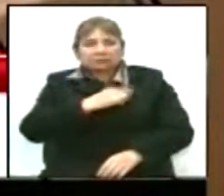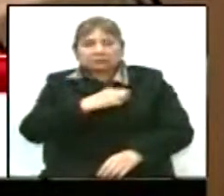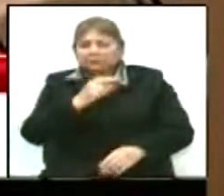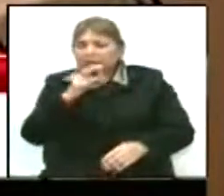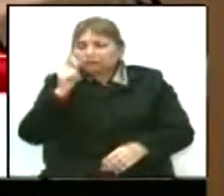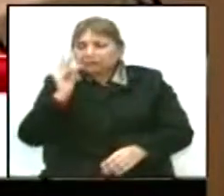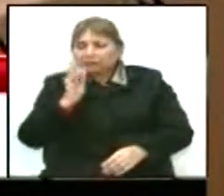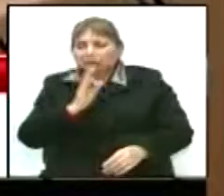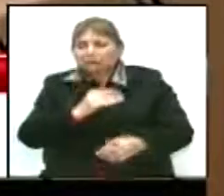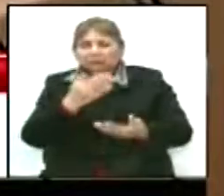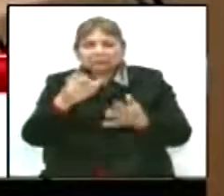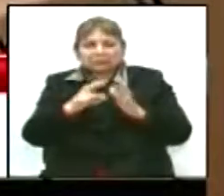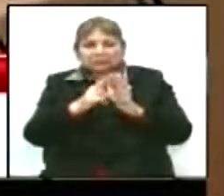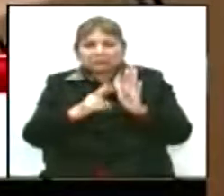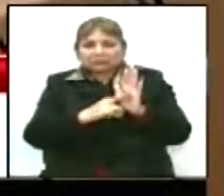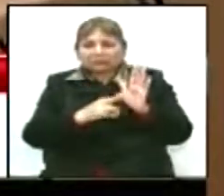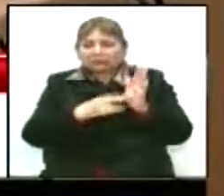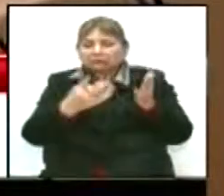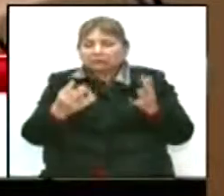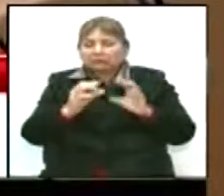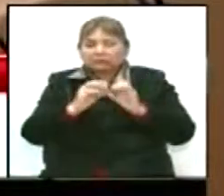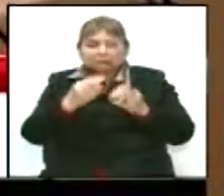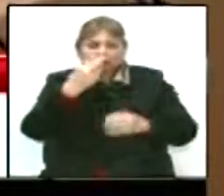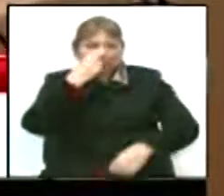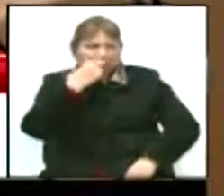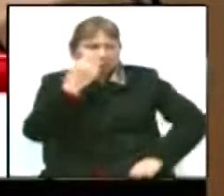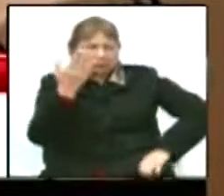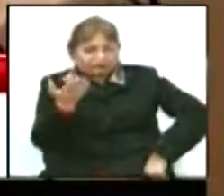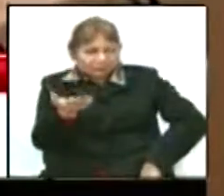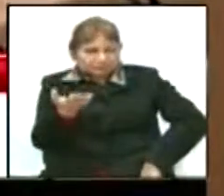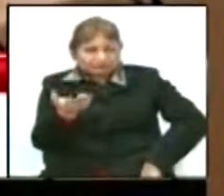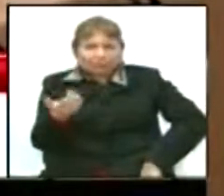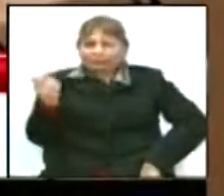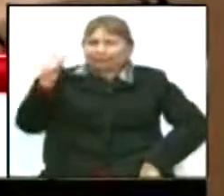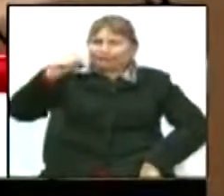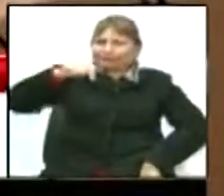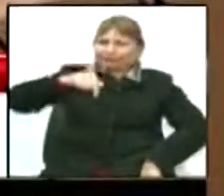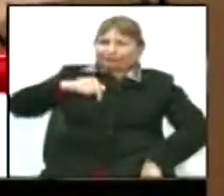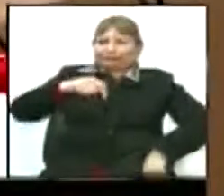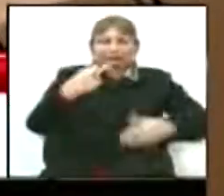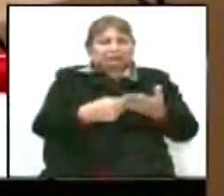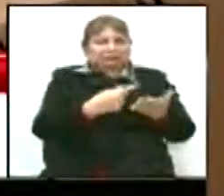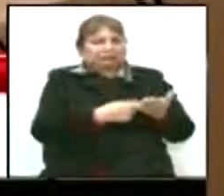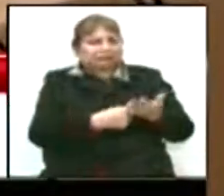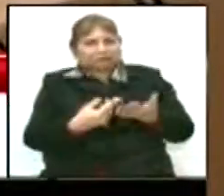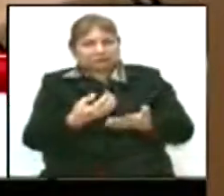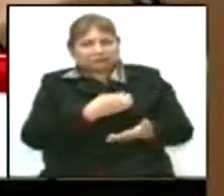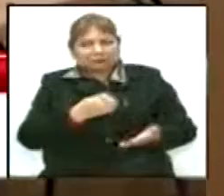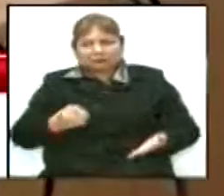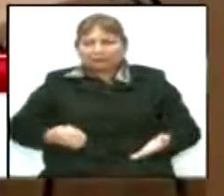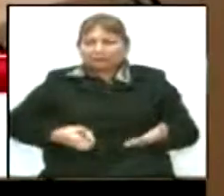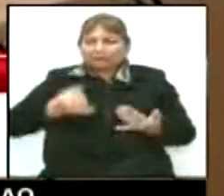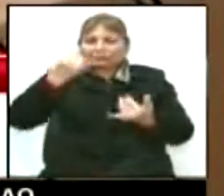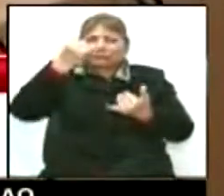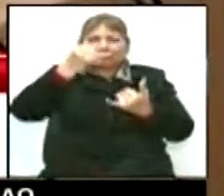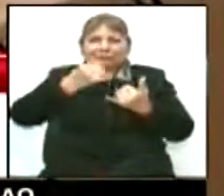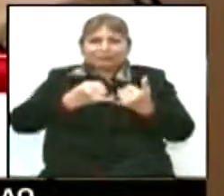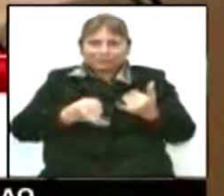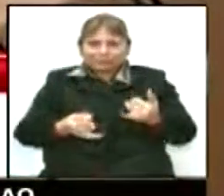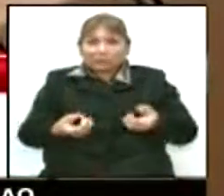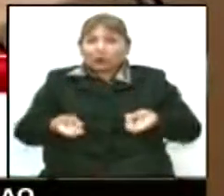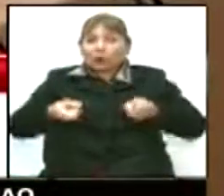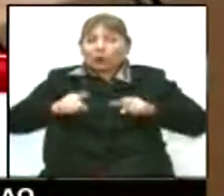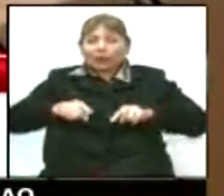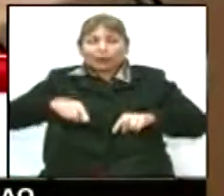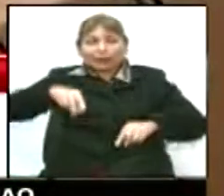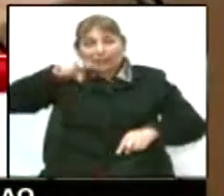porque se respete el reglamento del Congreso. Por eso me parece innecesario que ahora vengan a hacer cuestión de Estado en la parte final, cuando el